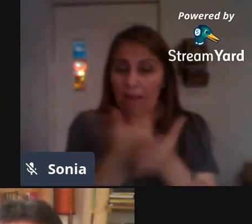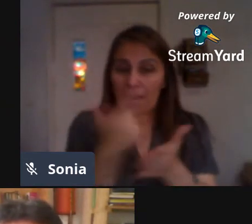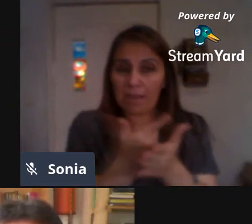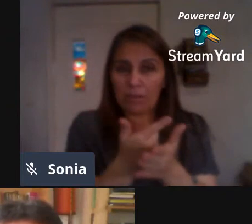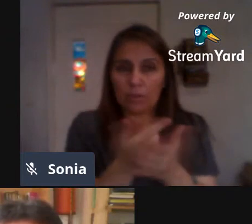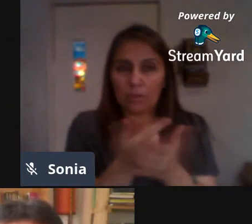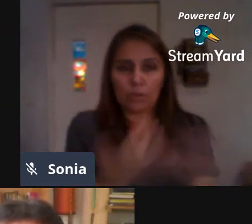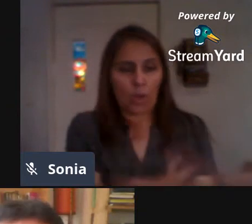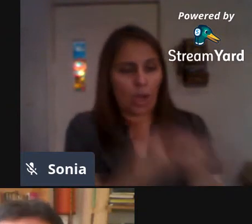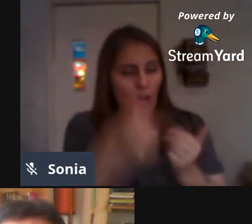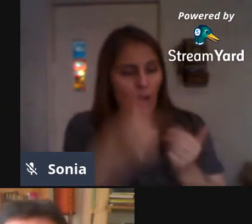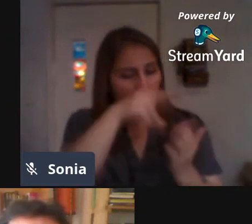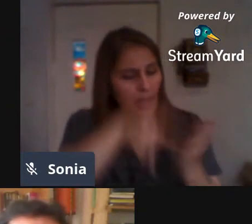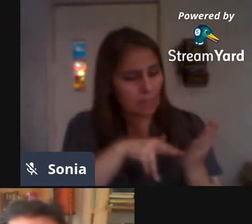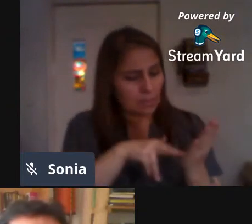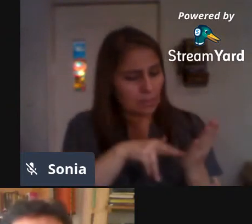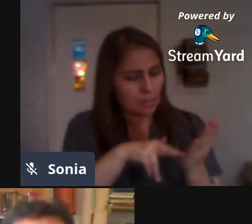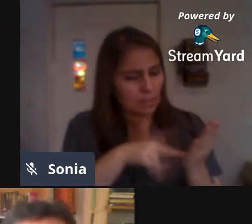pasa y demás